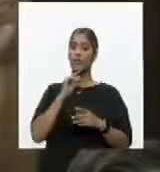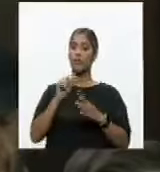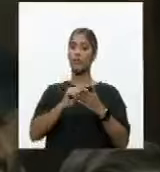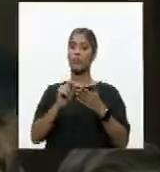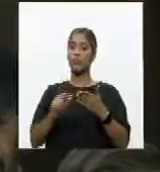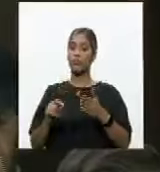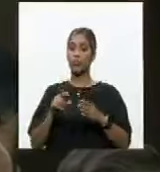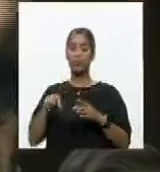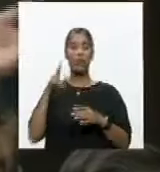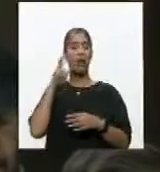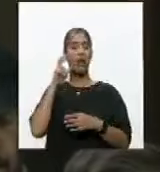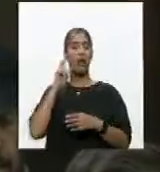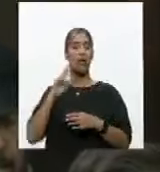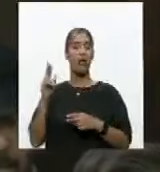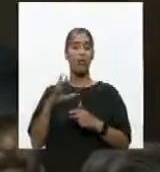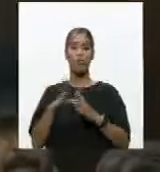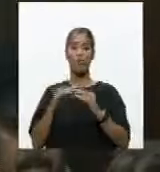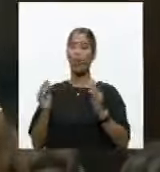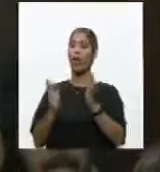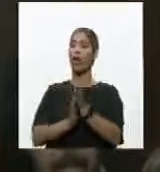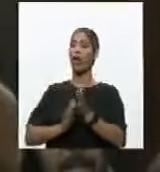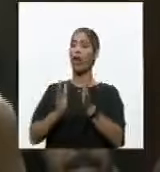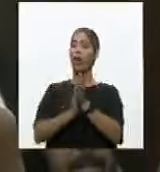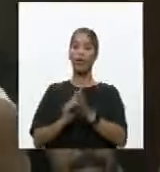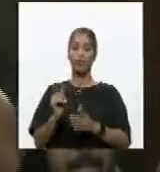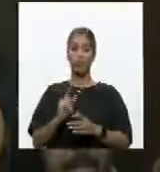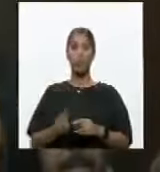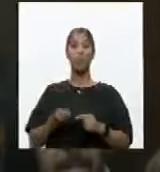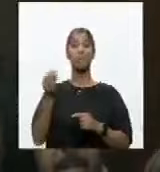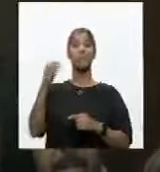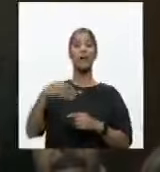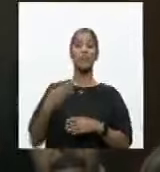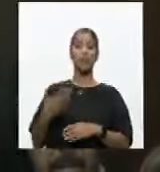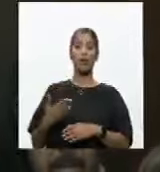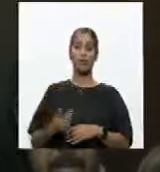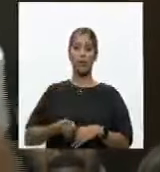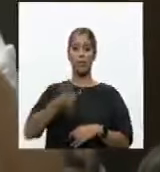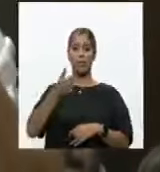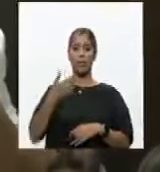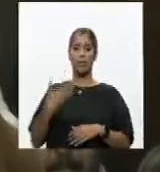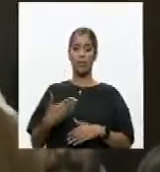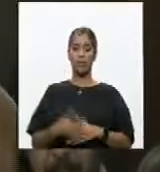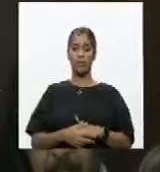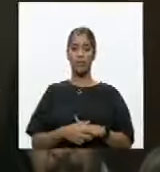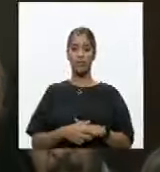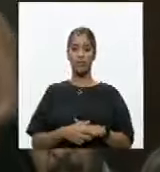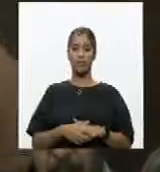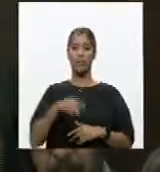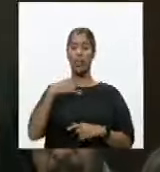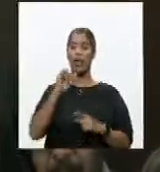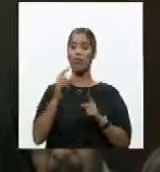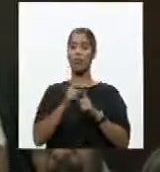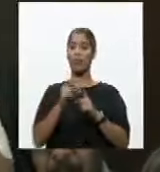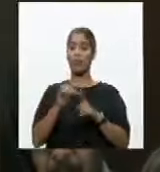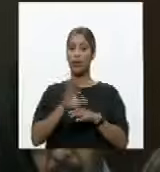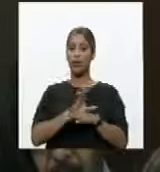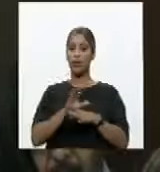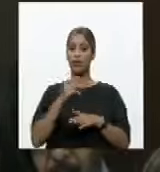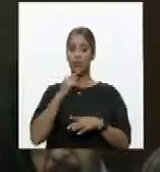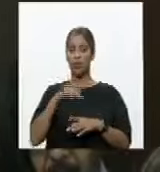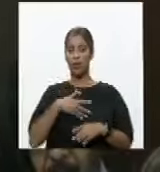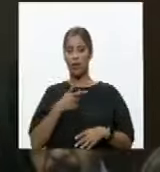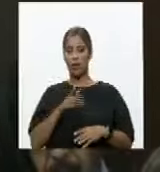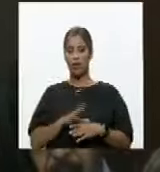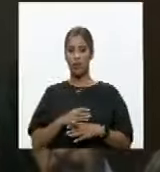en un tocadisco, en un emisor y todos venir a aplaudirlo entre todos. Ali tiene mucho más que eso. Y hay una frase de una canción que yo quiero tararear